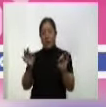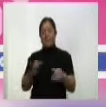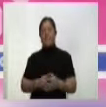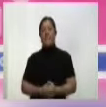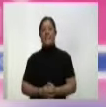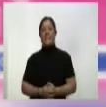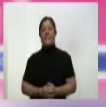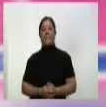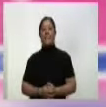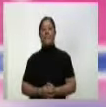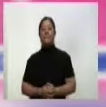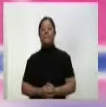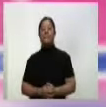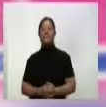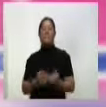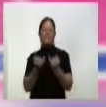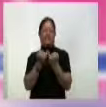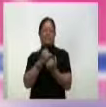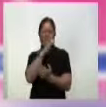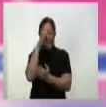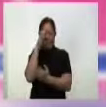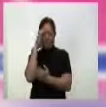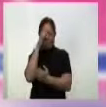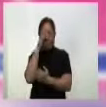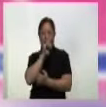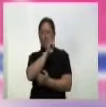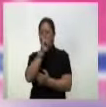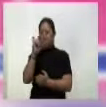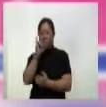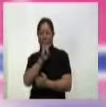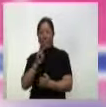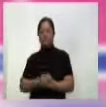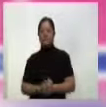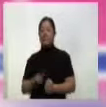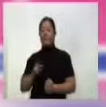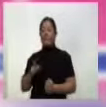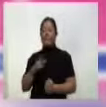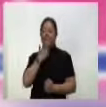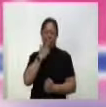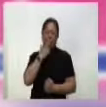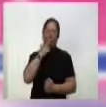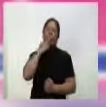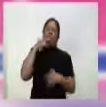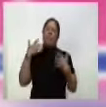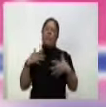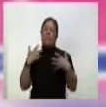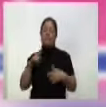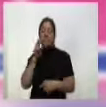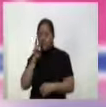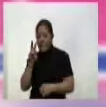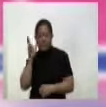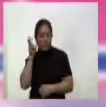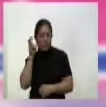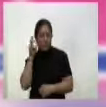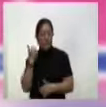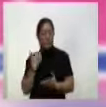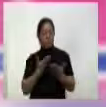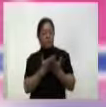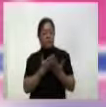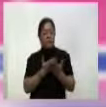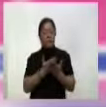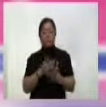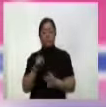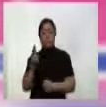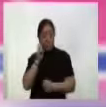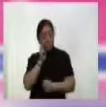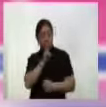mensaje, acompañado de varias fotografías. Fue absolutamente enriquecedor escuchar sus propuestas tan profesionales y que demuestran su profundo